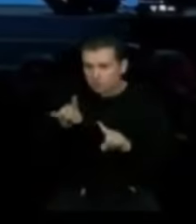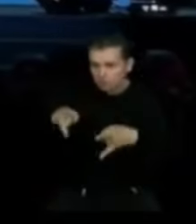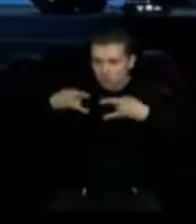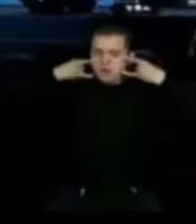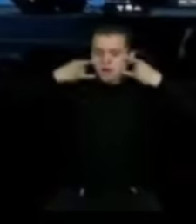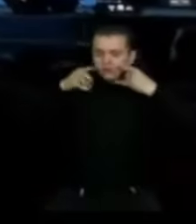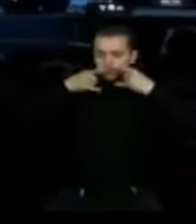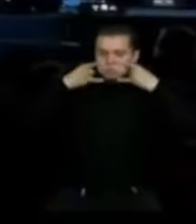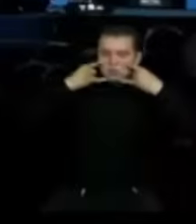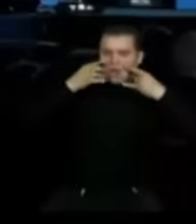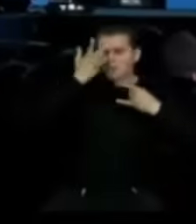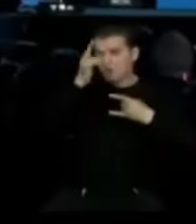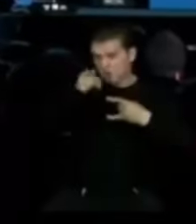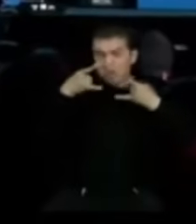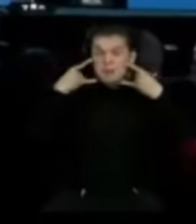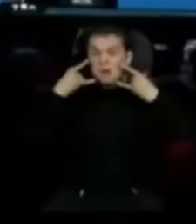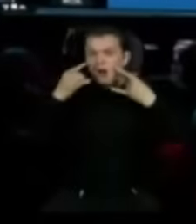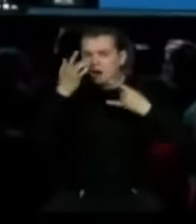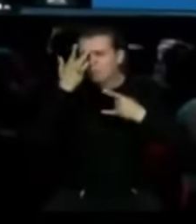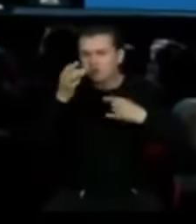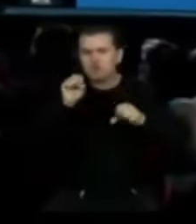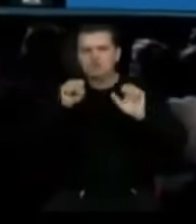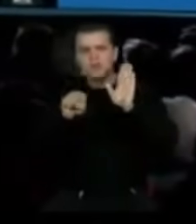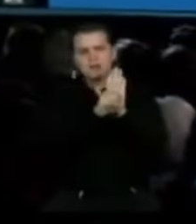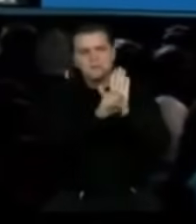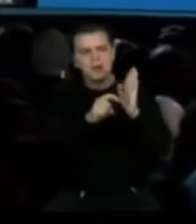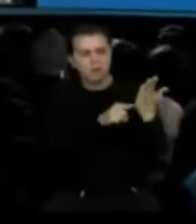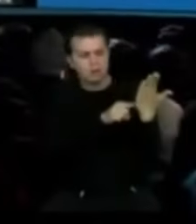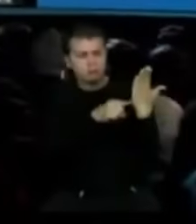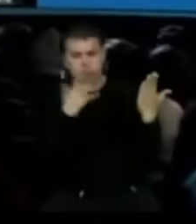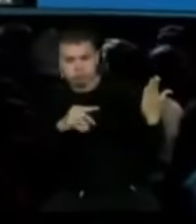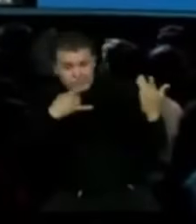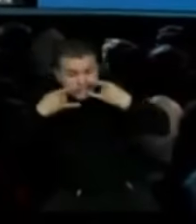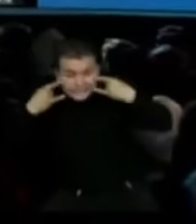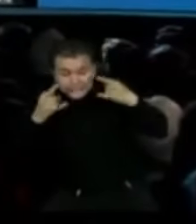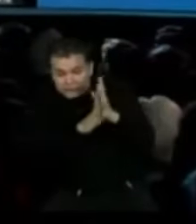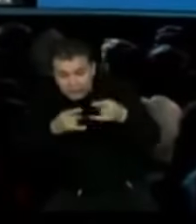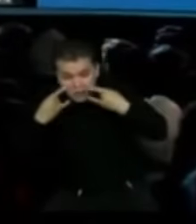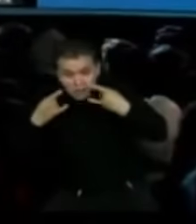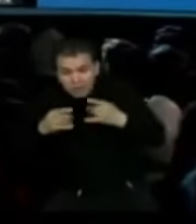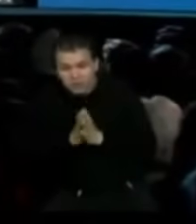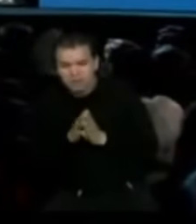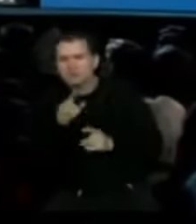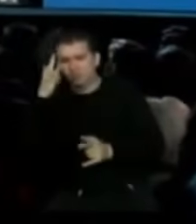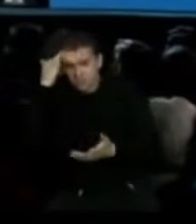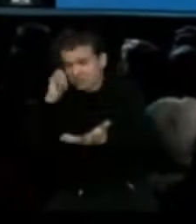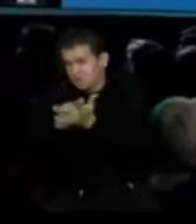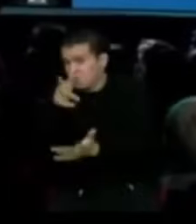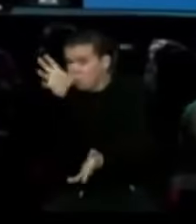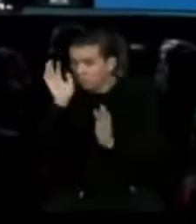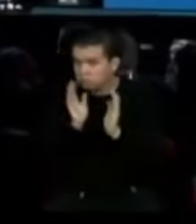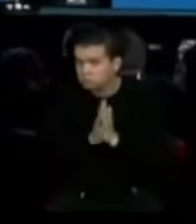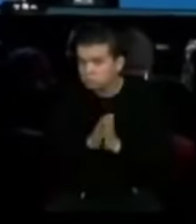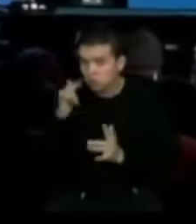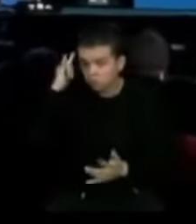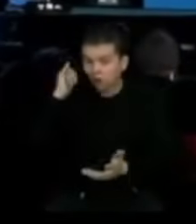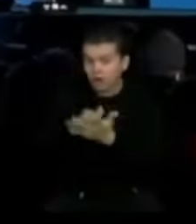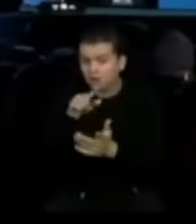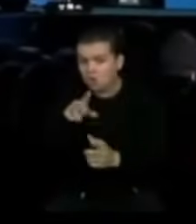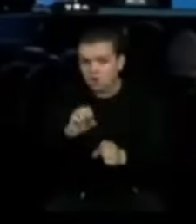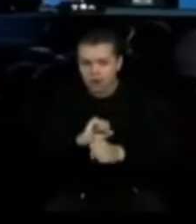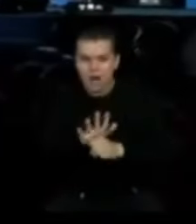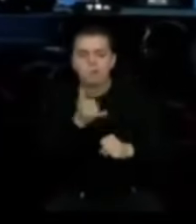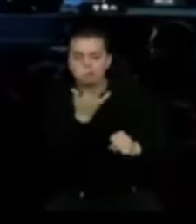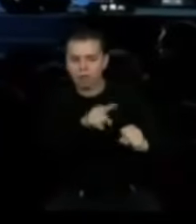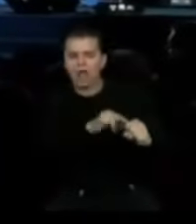sabe por qué tiene esa máscara? Porque usted vio las señales y usted creyó. Usted creyó que el